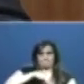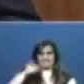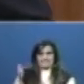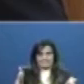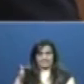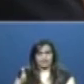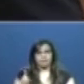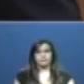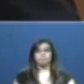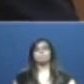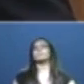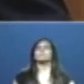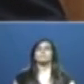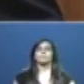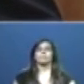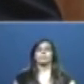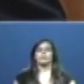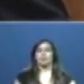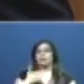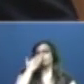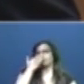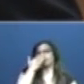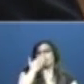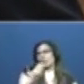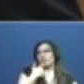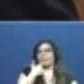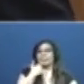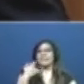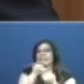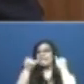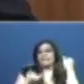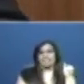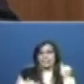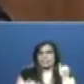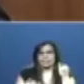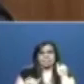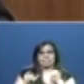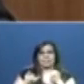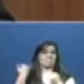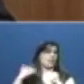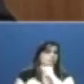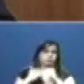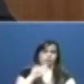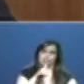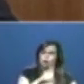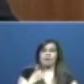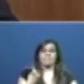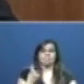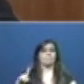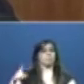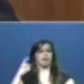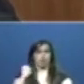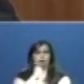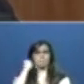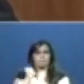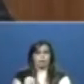desde luego no será honesto hablar en España de salida de la crisis hasta el momento en que volvamos a crear empleo y